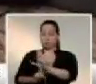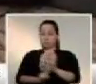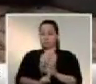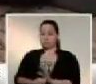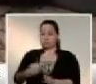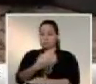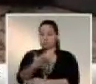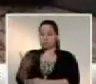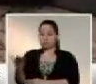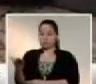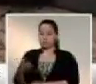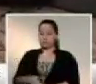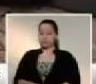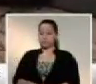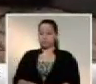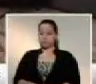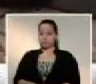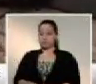ustedes